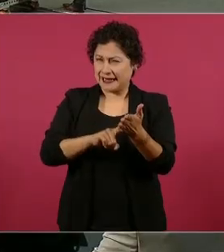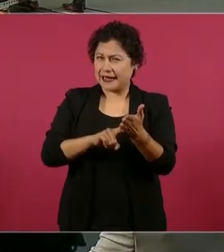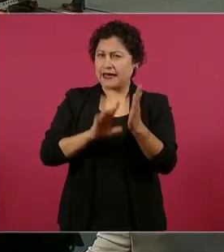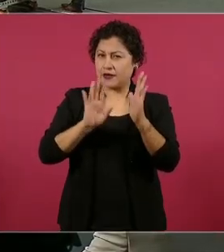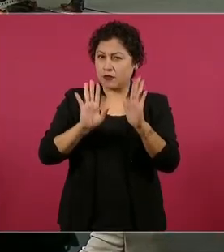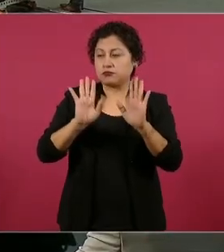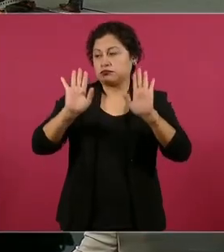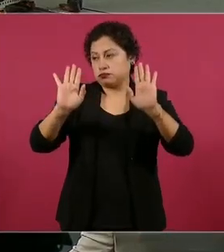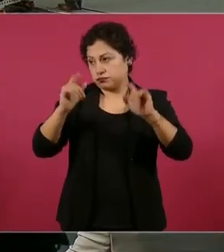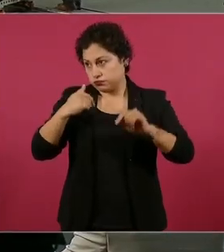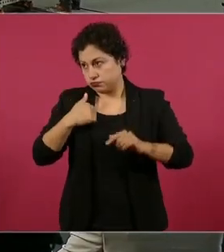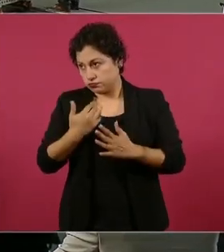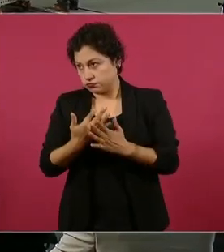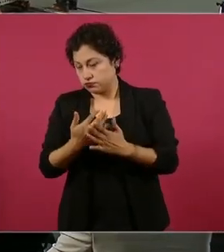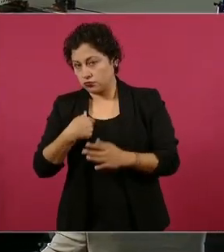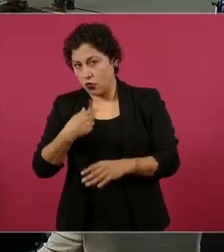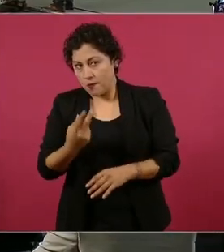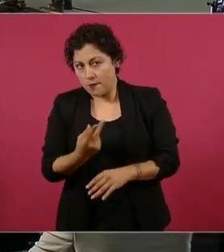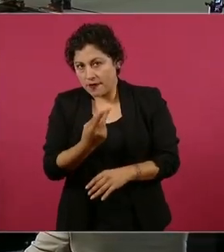lo confirme,